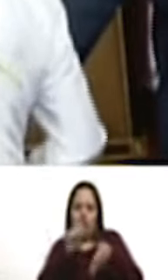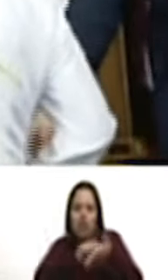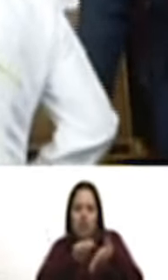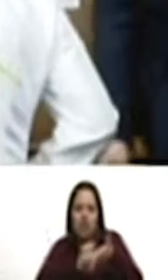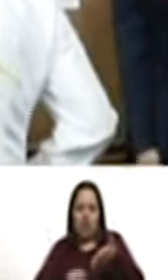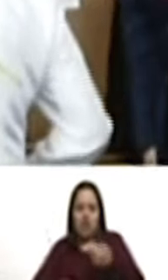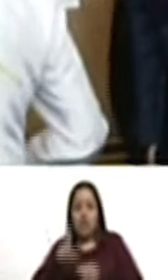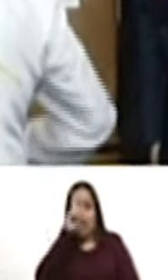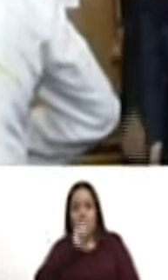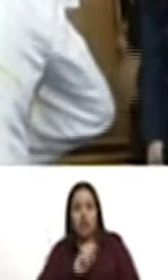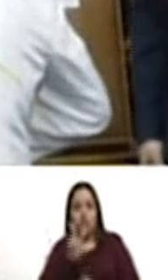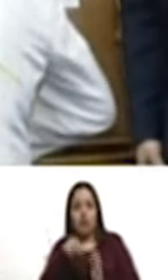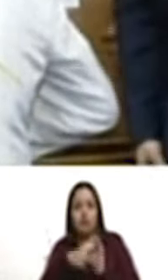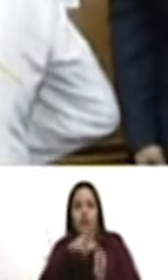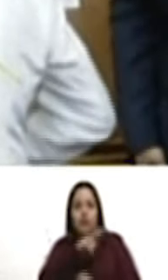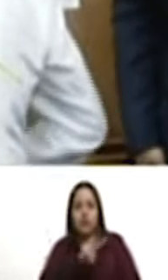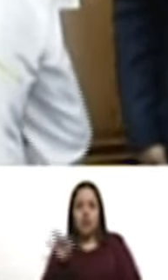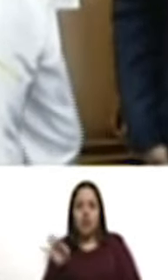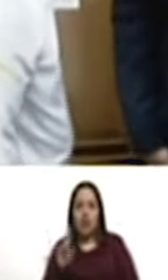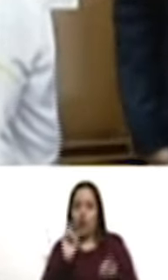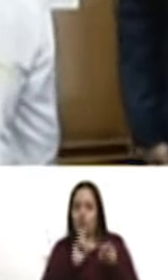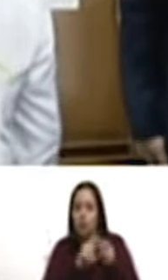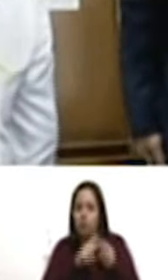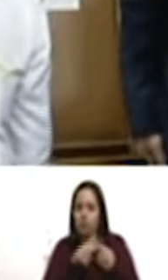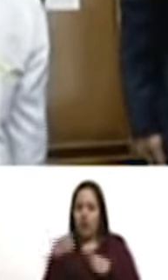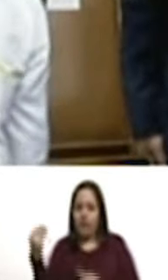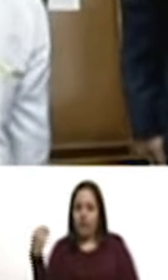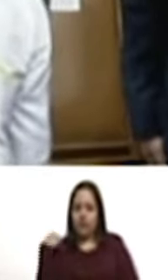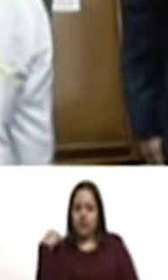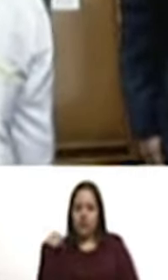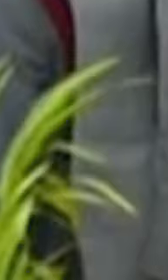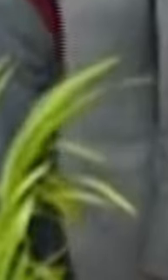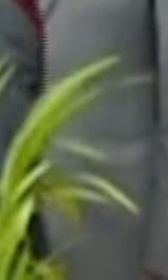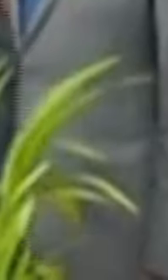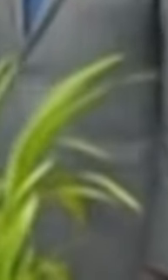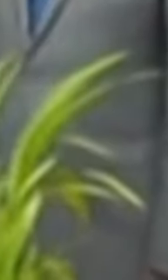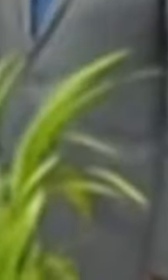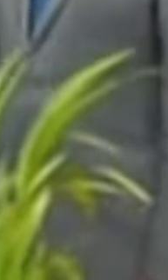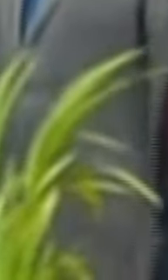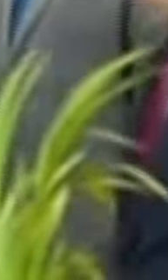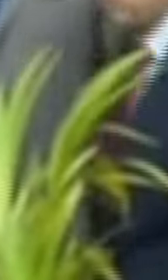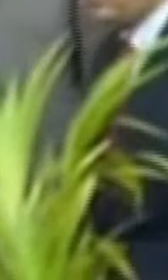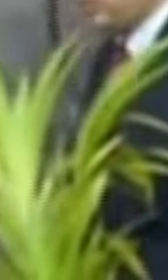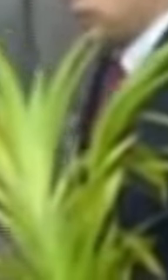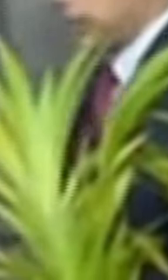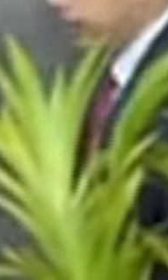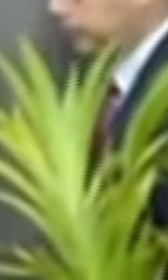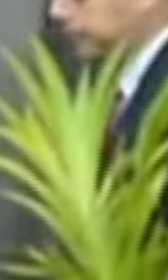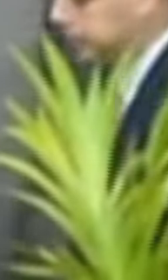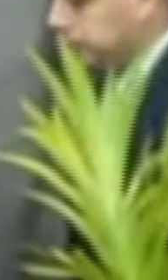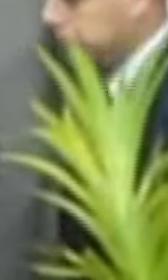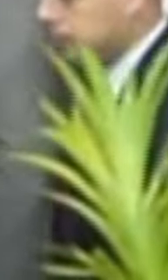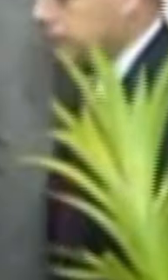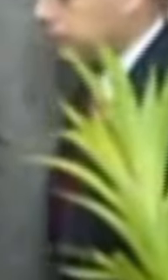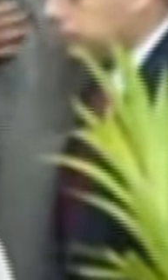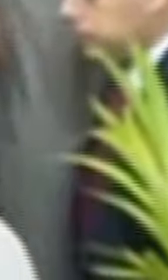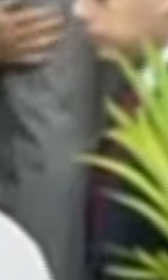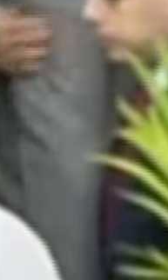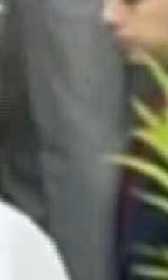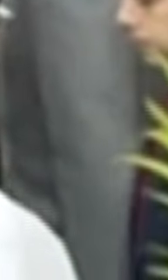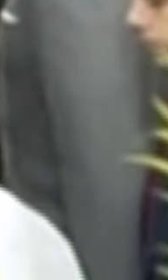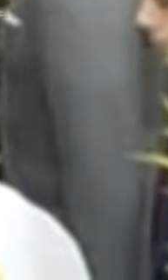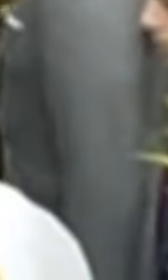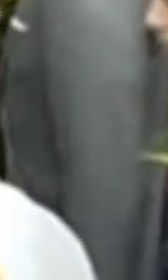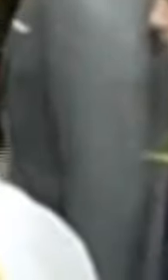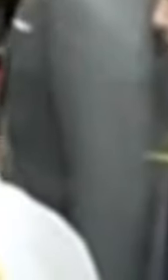delo el presidente de Venezuela Nicolás Maduro denunció que en 2023 fue blanco de cuatro intentos de magnicidio lo hizo durante un